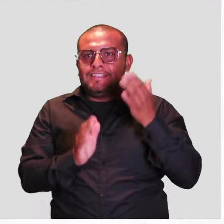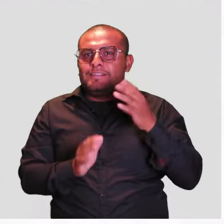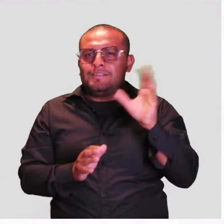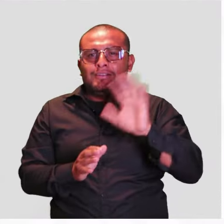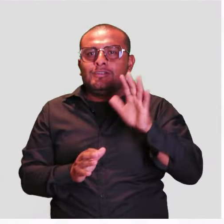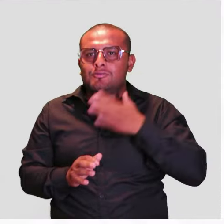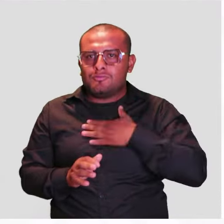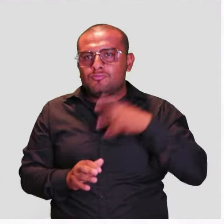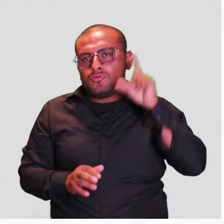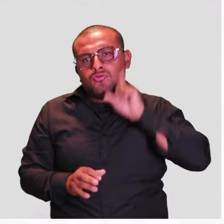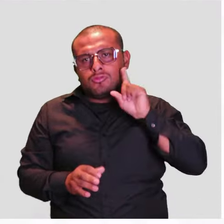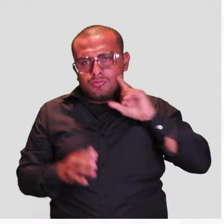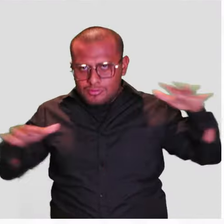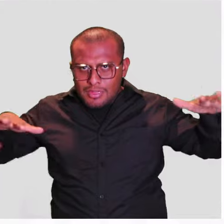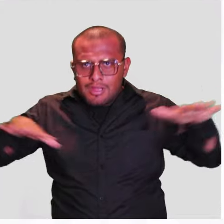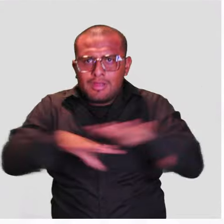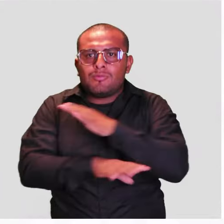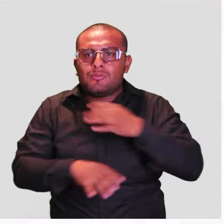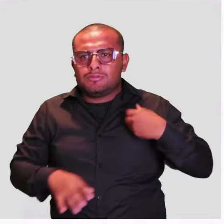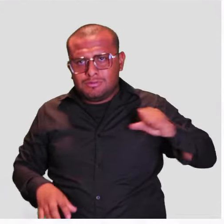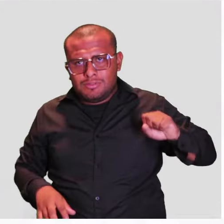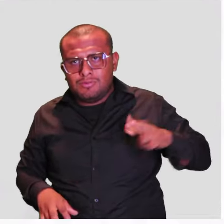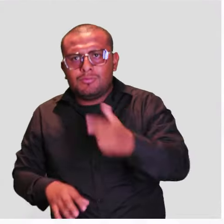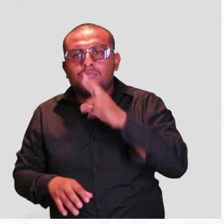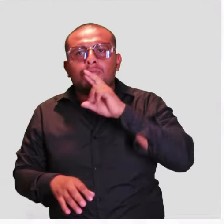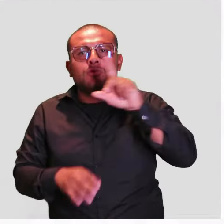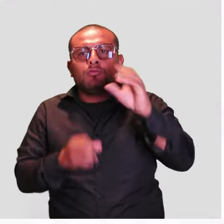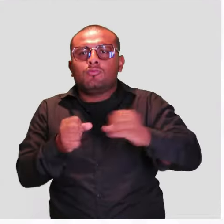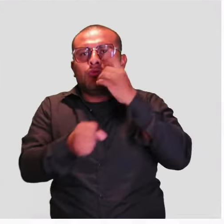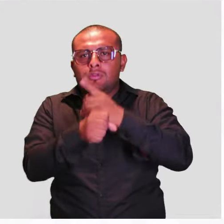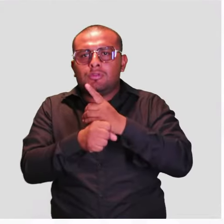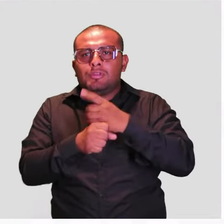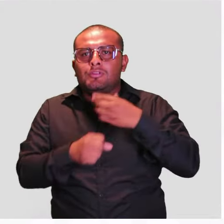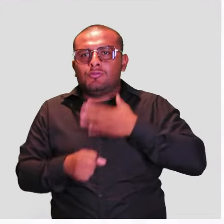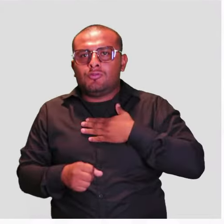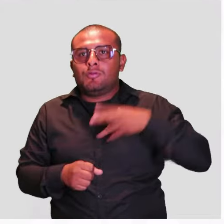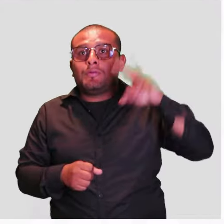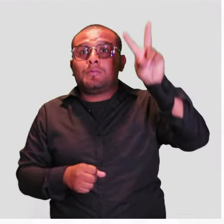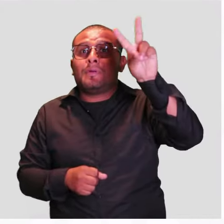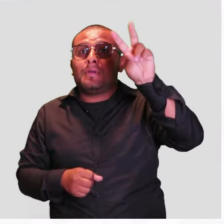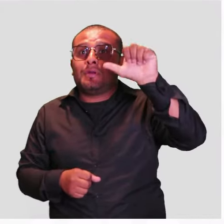mujer para San Juan y que esa opción, esa mejor opción, sea Vania Camacho.